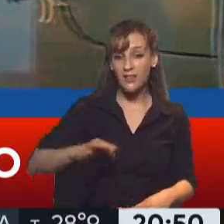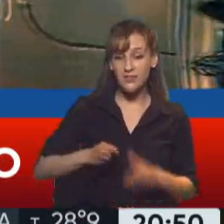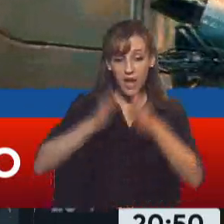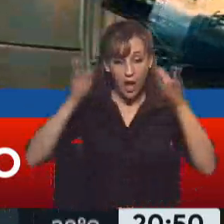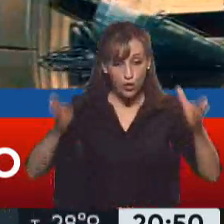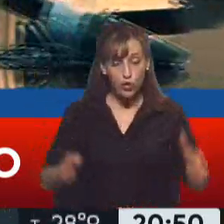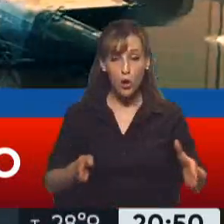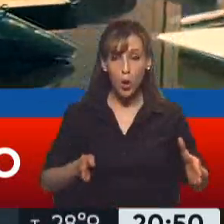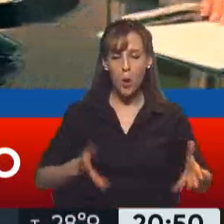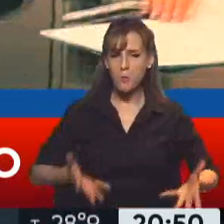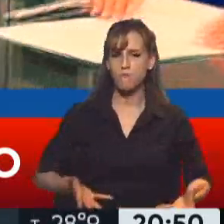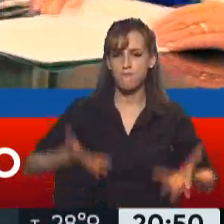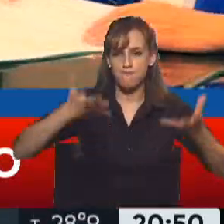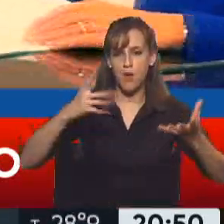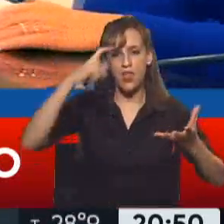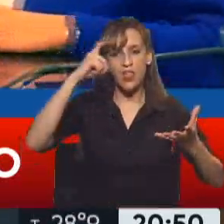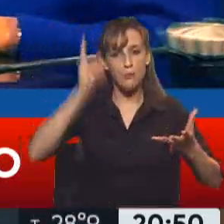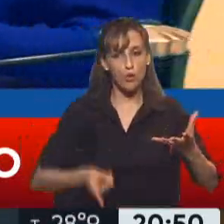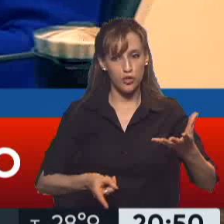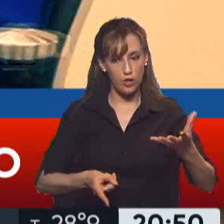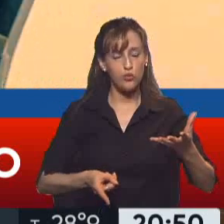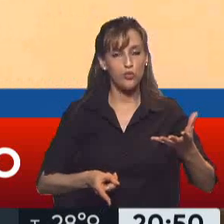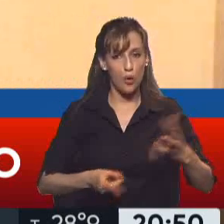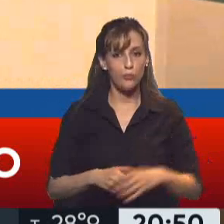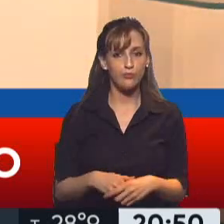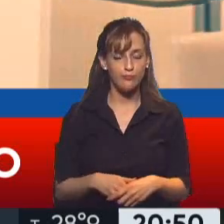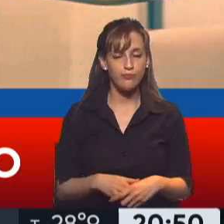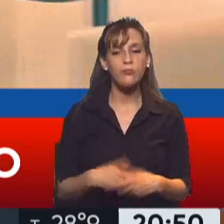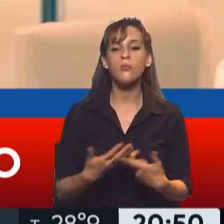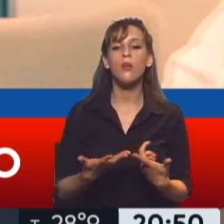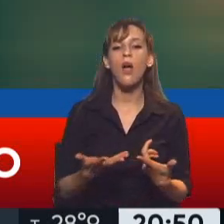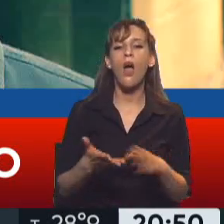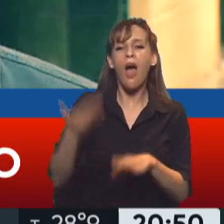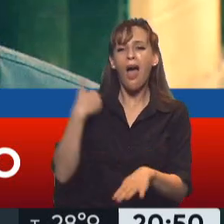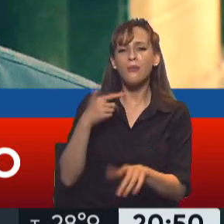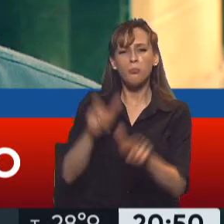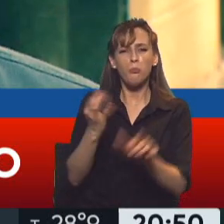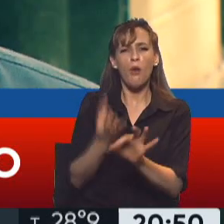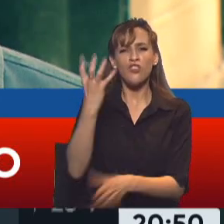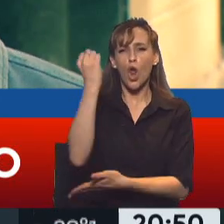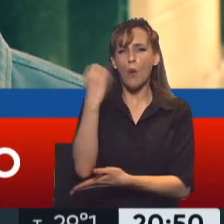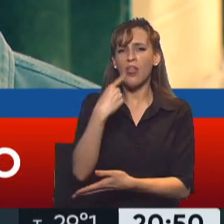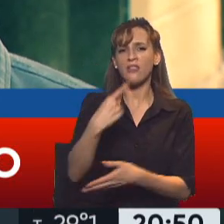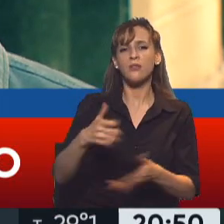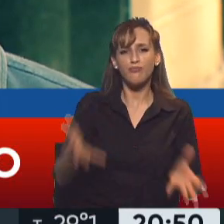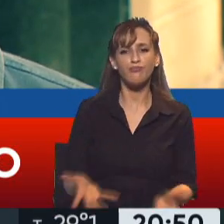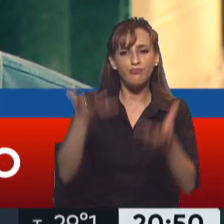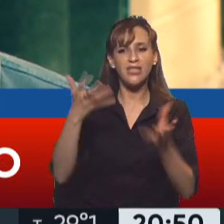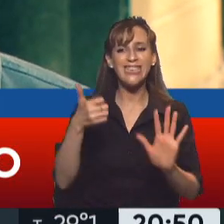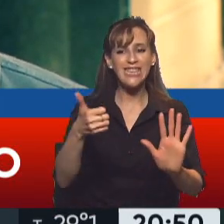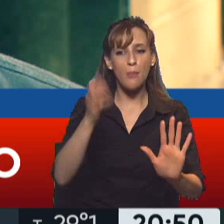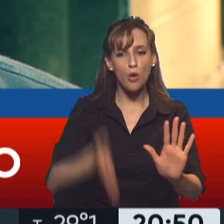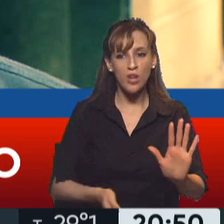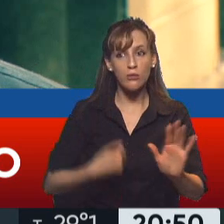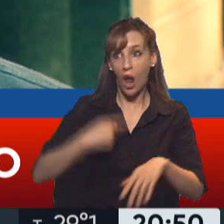de un 10%, una recuperación que estaba estimada en casi todos los analistas en un 6%. Para poder pasar de este crecimiento al